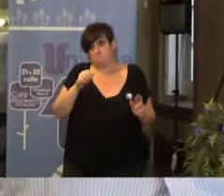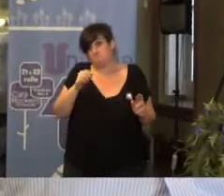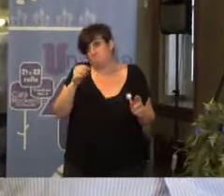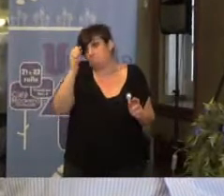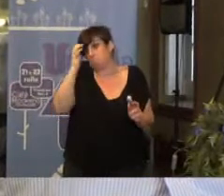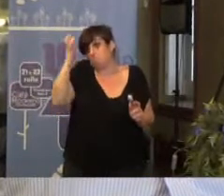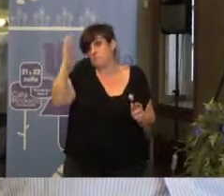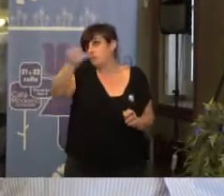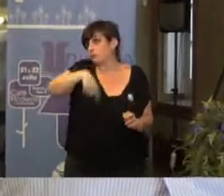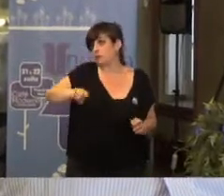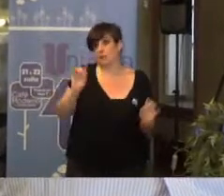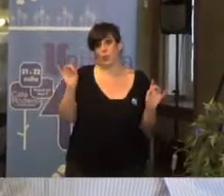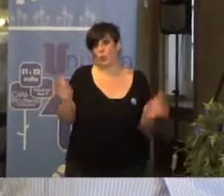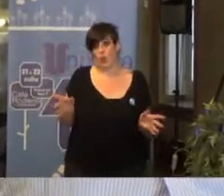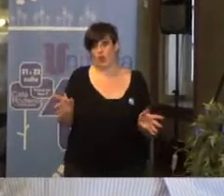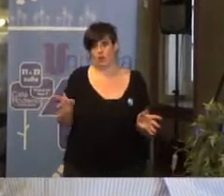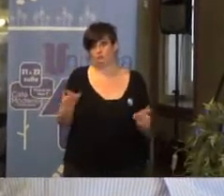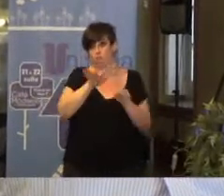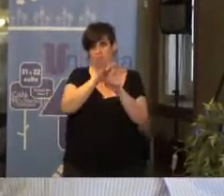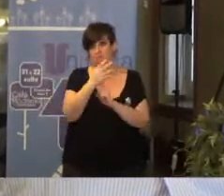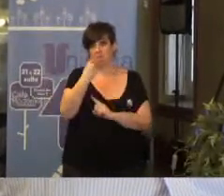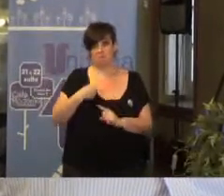vos pasará un pouco o mesmo.